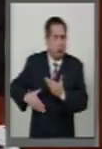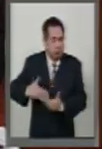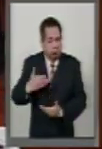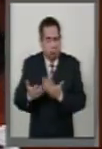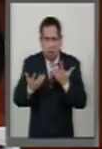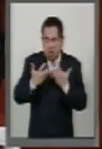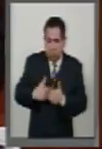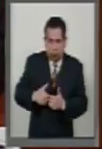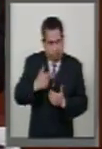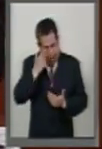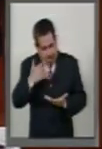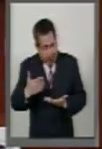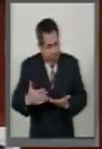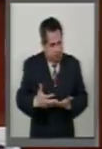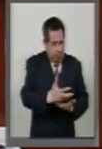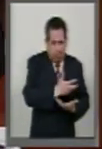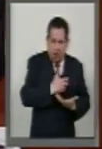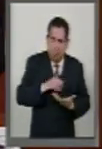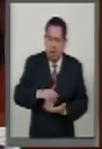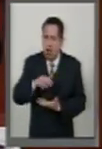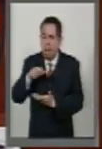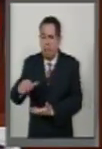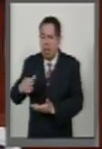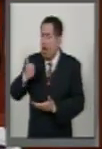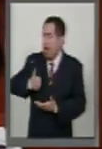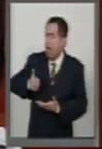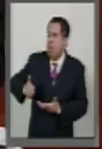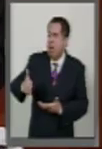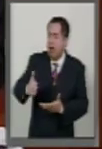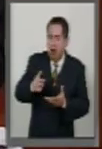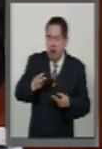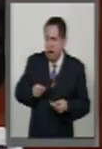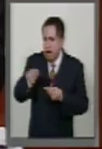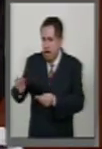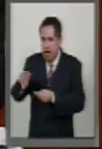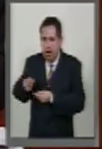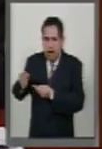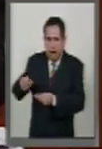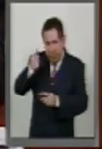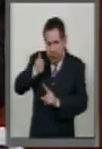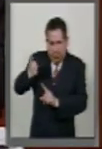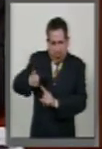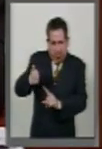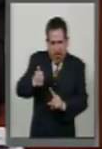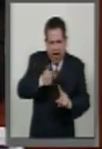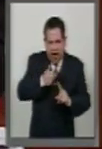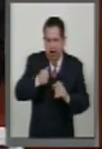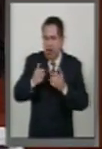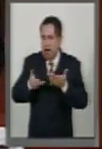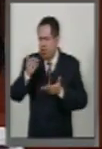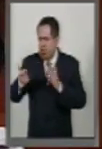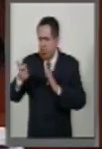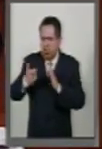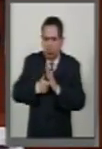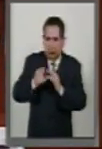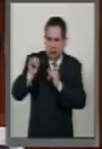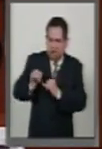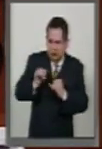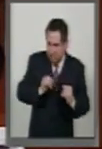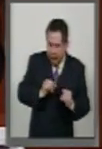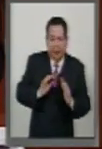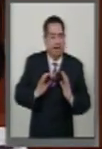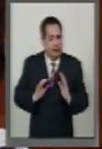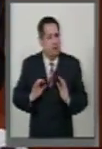la determinación de la cuota total permisible de sus cuotas individuales y con ello